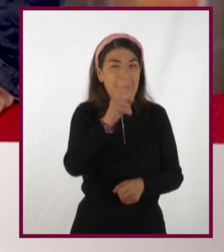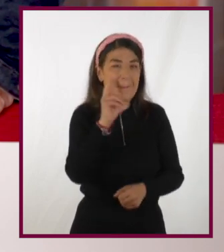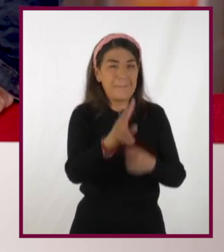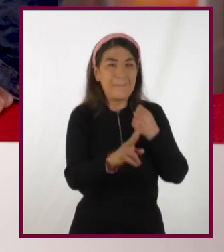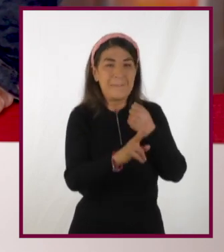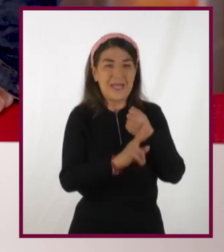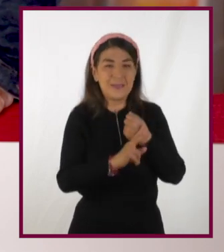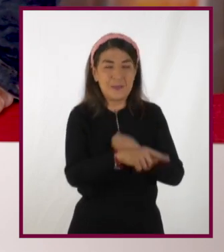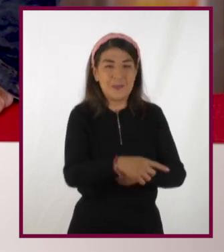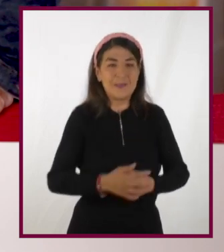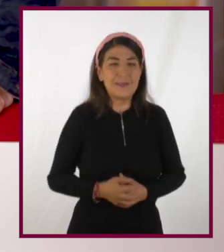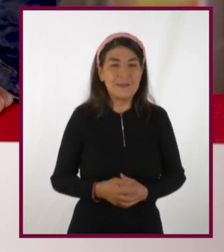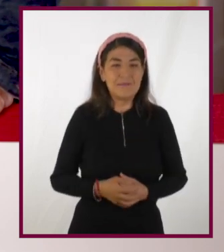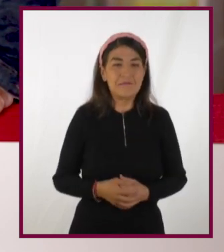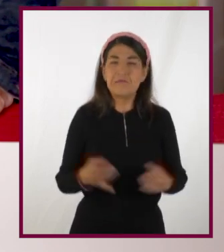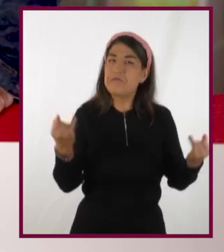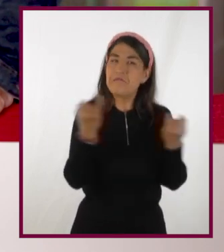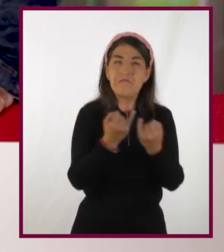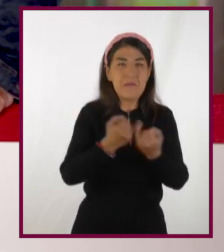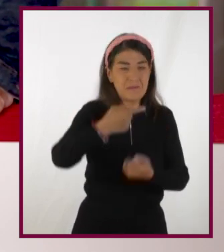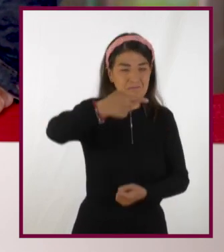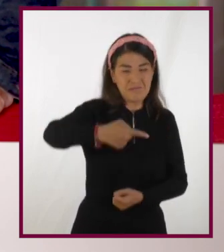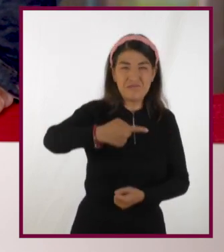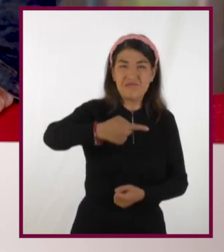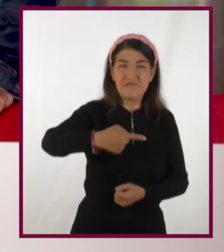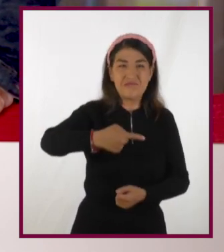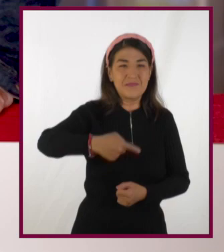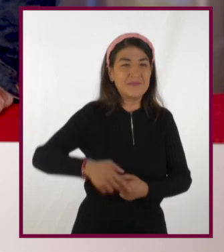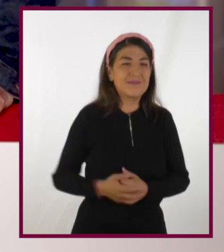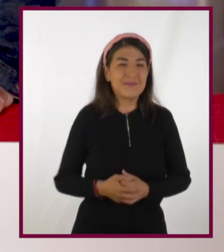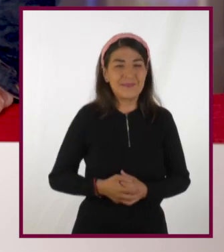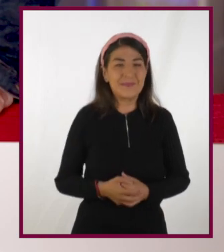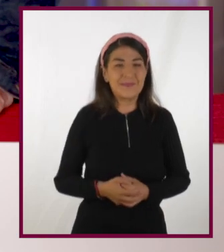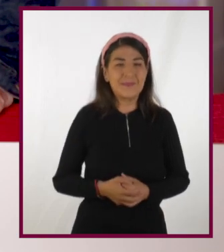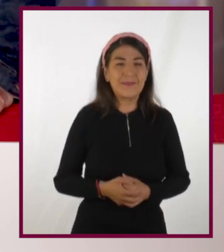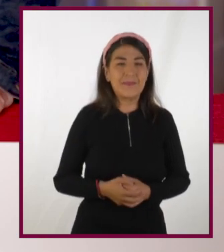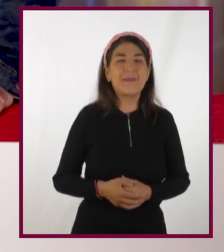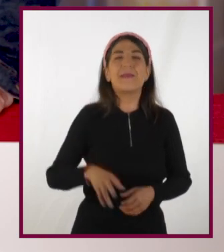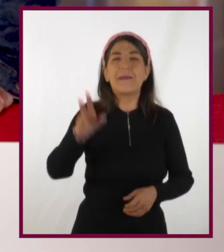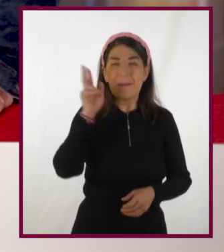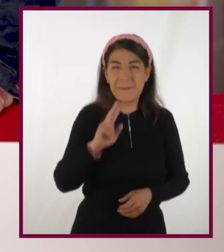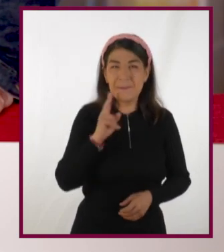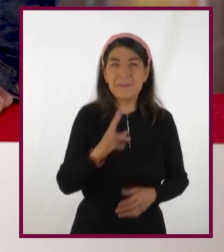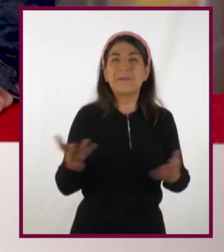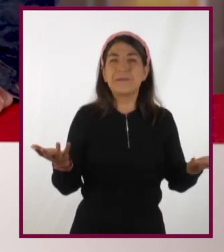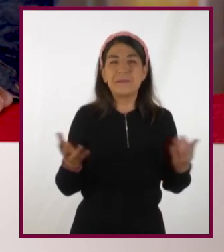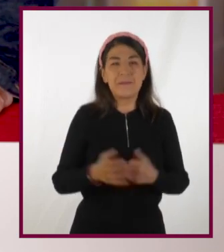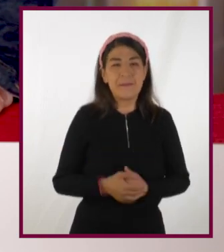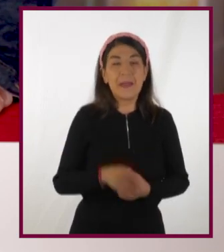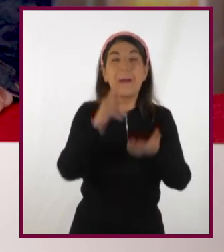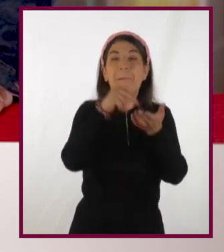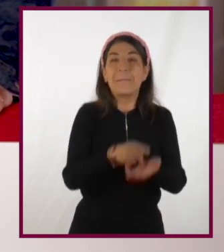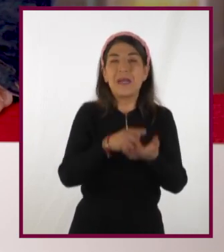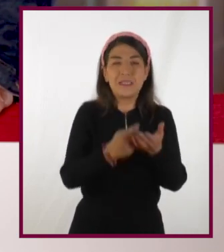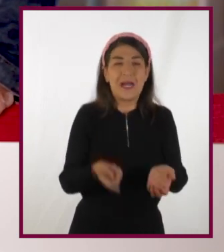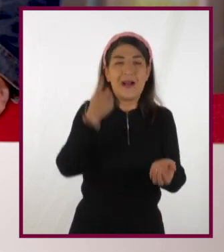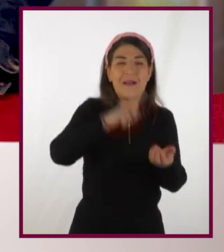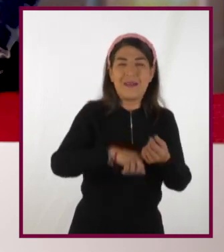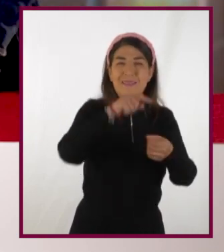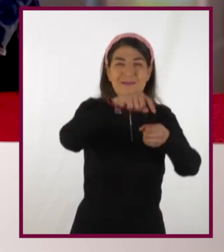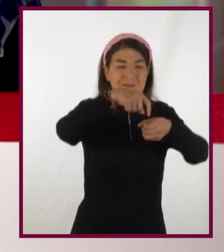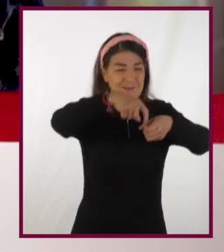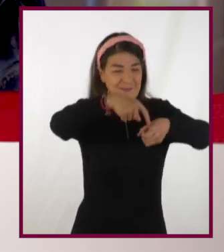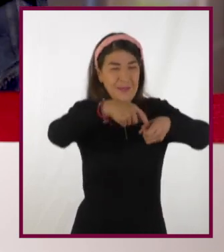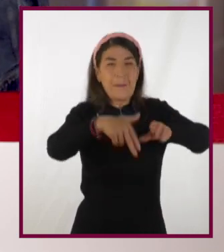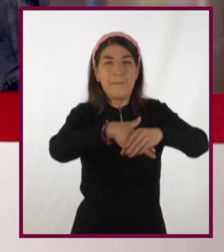Ok. También es de manera horizontal. Transversal. Entonces, lo que hay que hacer es agregarle peso en la parte de